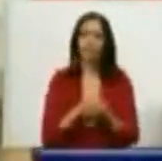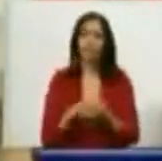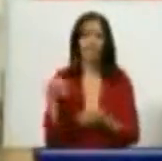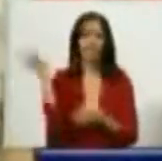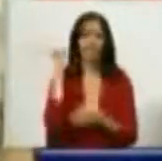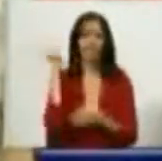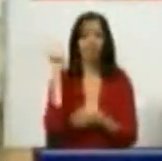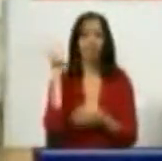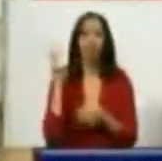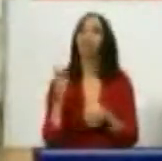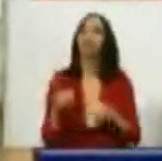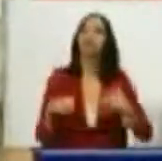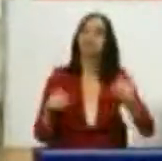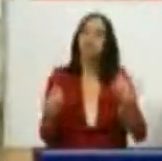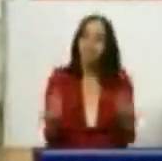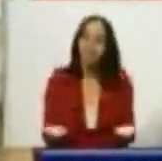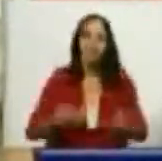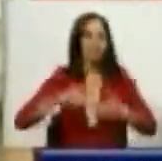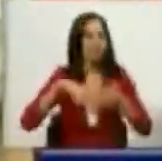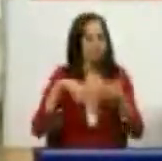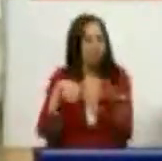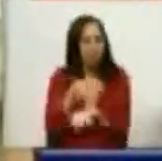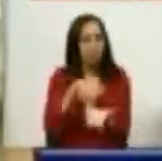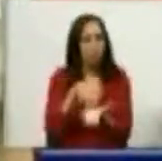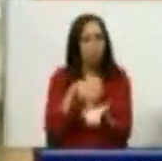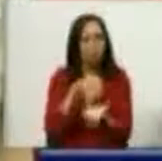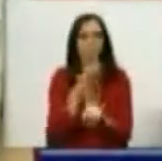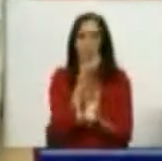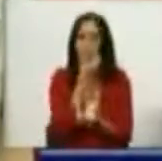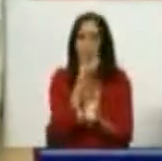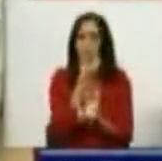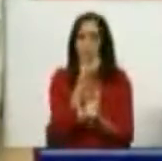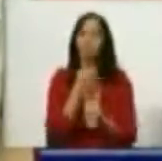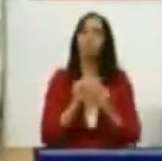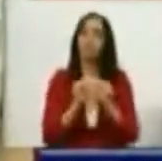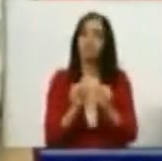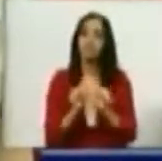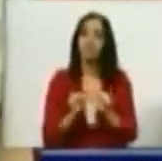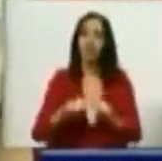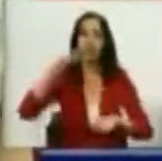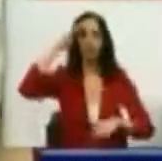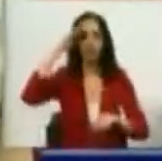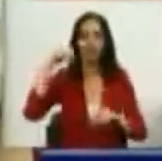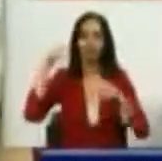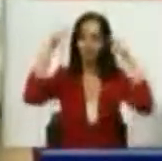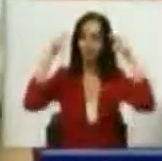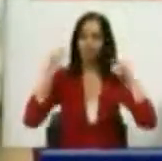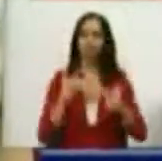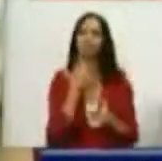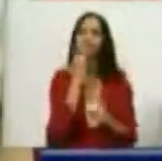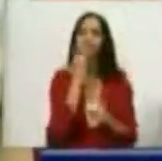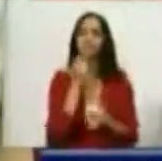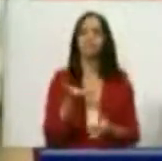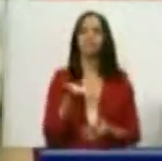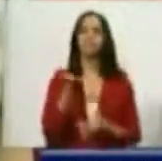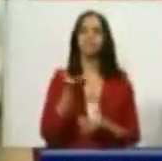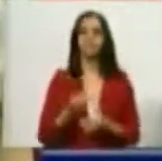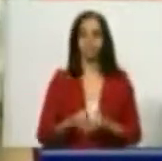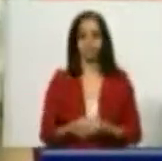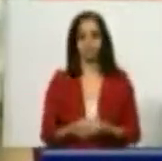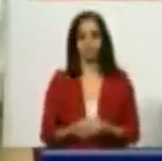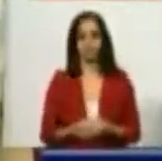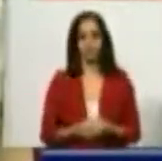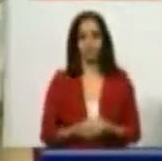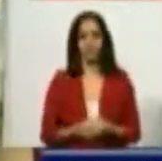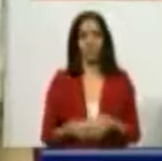Venezuela que a pesar de los pesares se mantienen como los soldados de Chávez erguido con la frente en alto